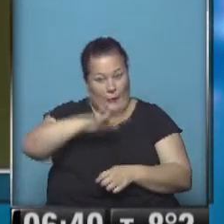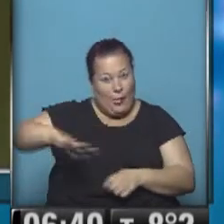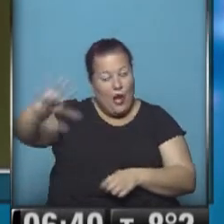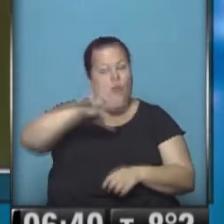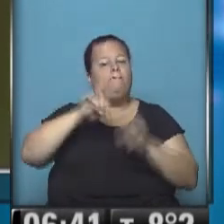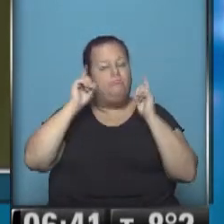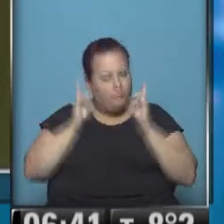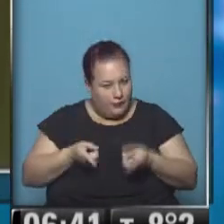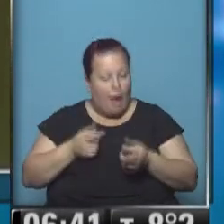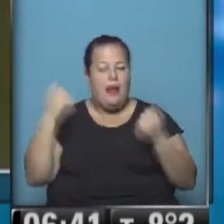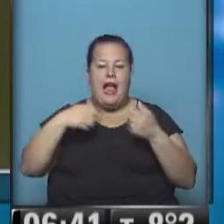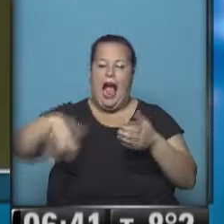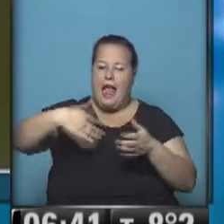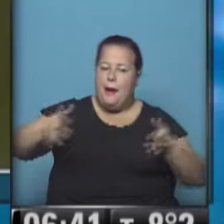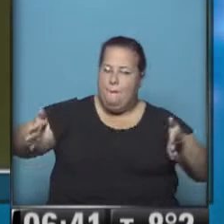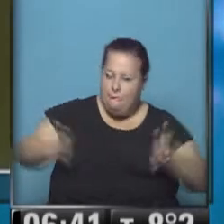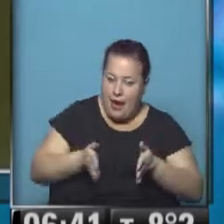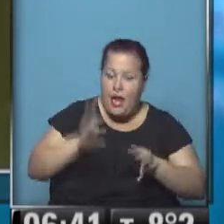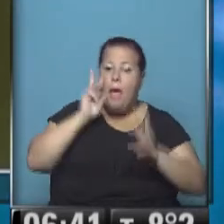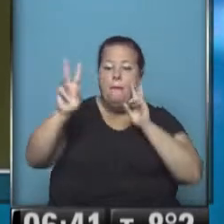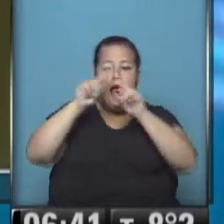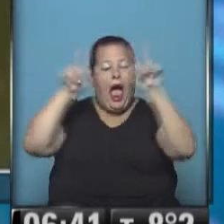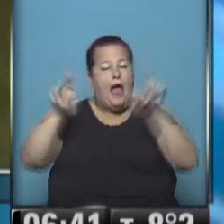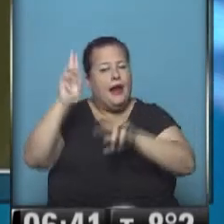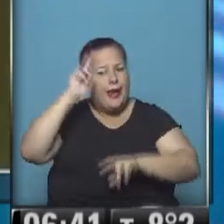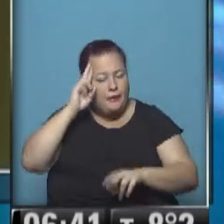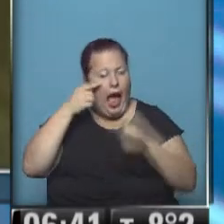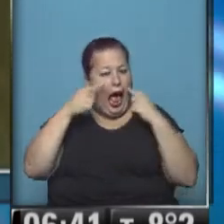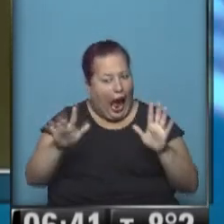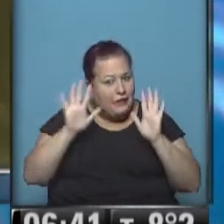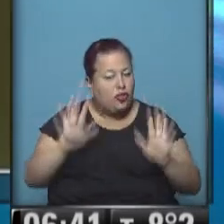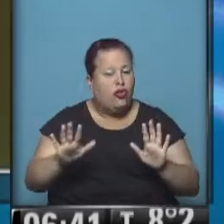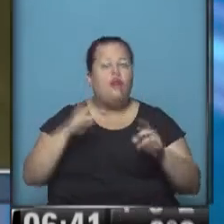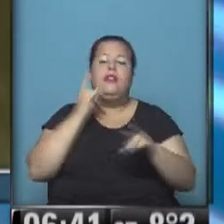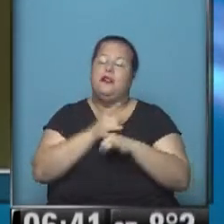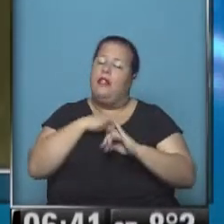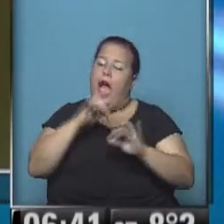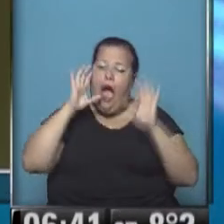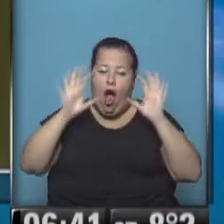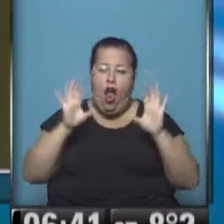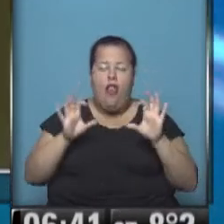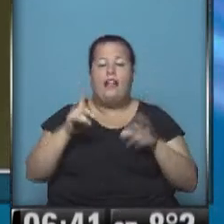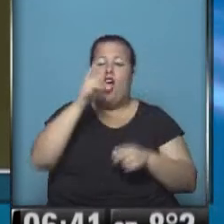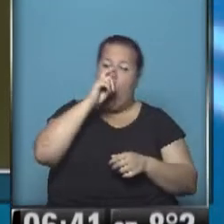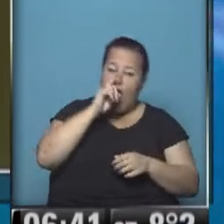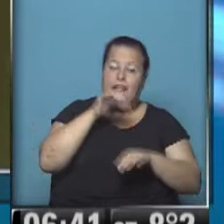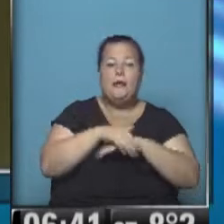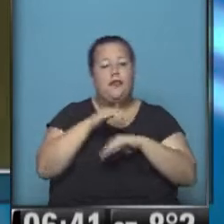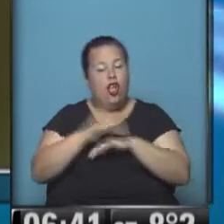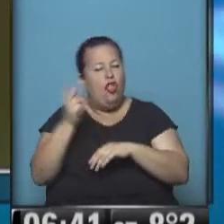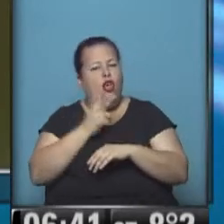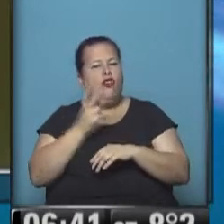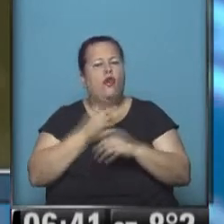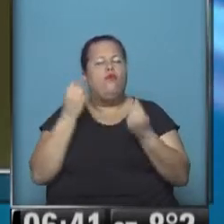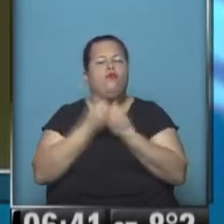abrirte también reducción de calzada aparte la edificación entendida de esto porque como decimos siempre nos recuerda que tanto en corrientes como misiones hay